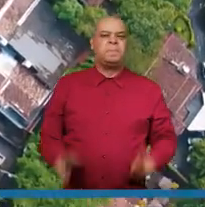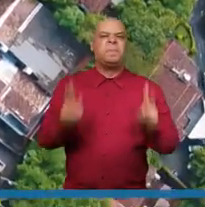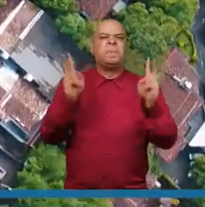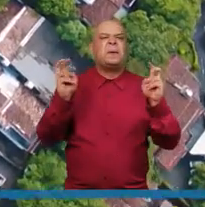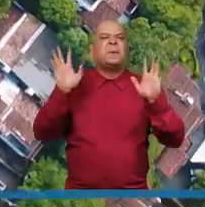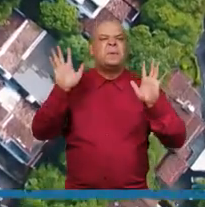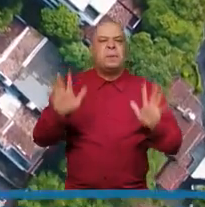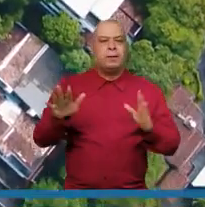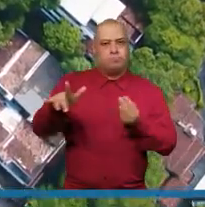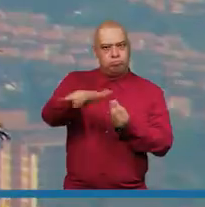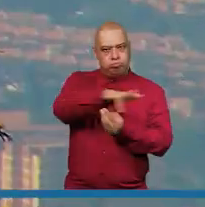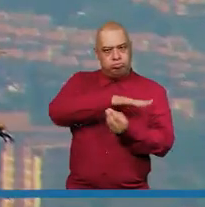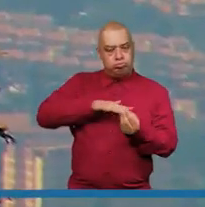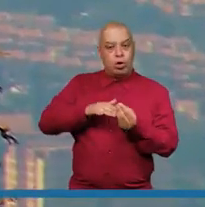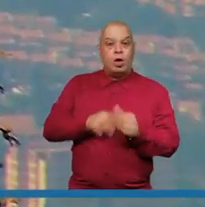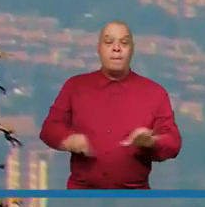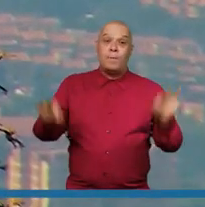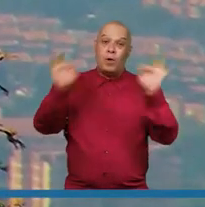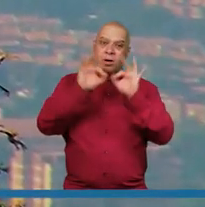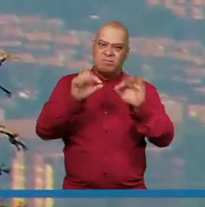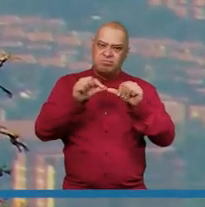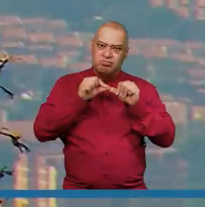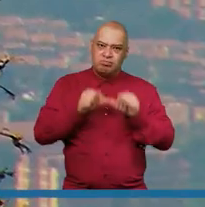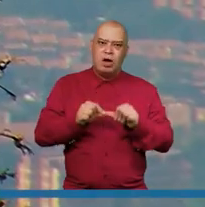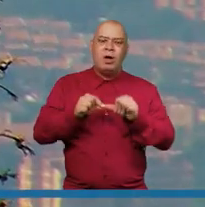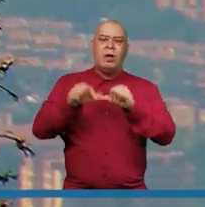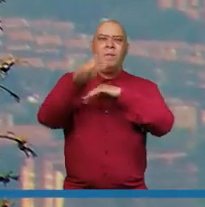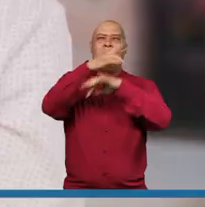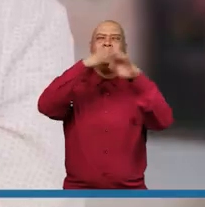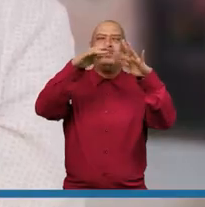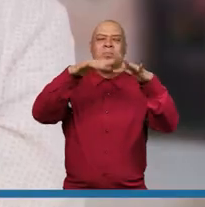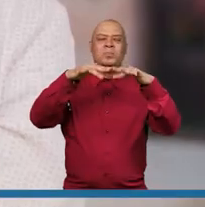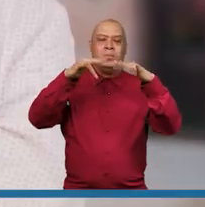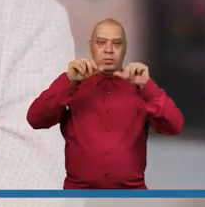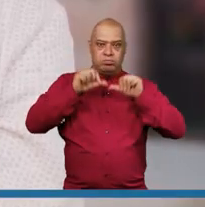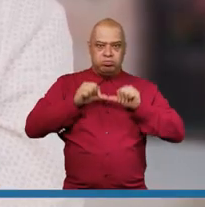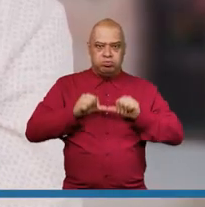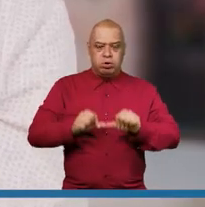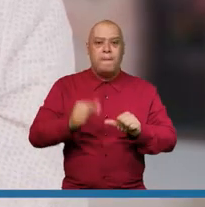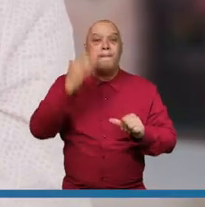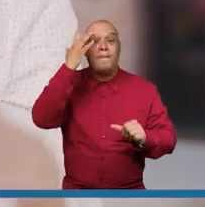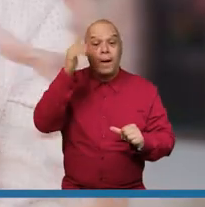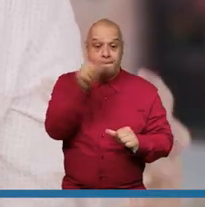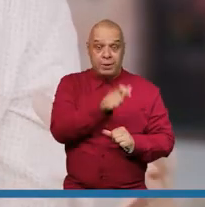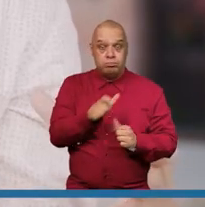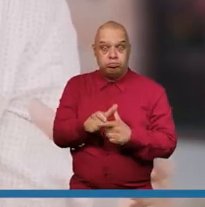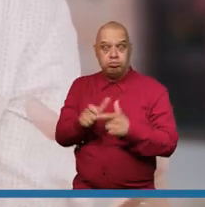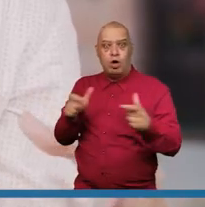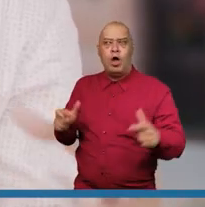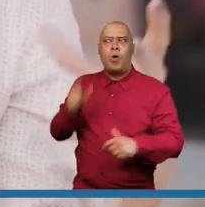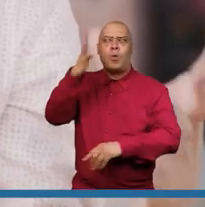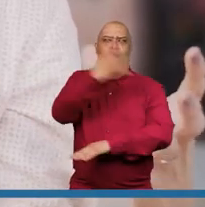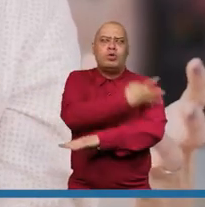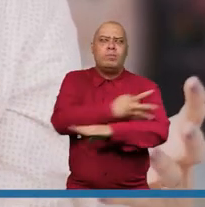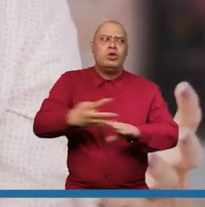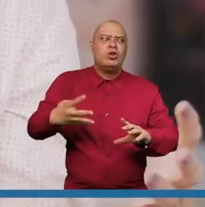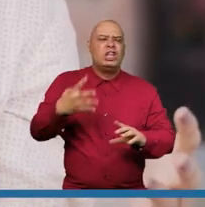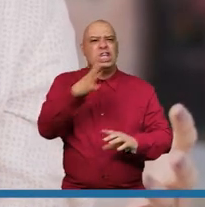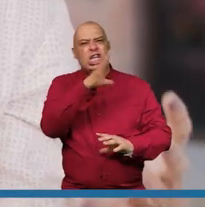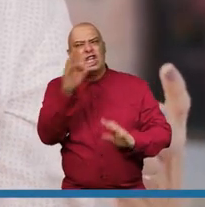El tema ambiental y el tema de la sostenibilidad es clave cuando se está hablando de áreas metropolitanas, porque hay una población mayor, más